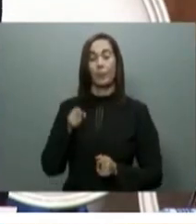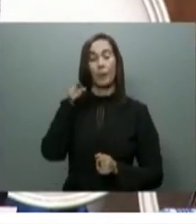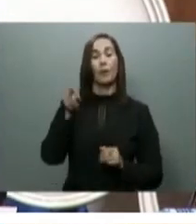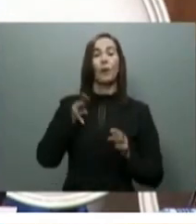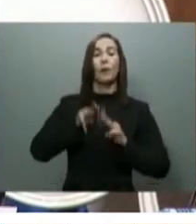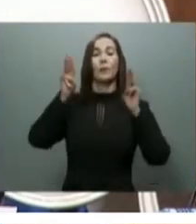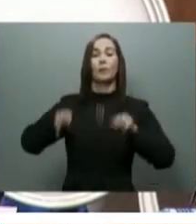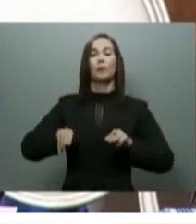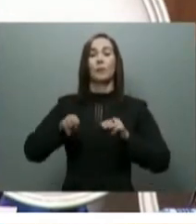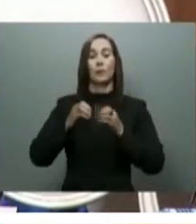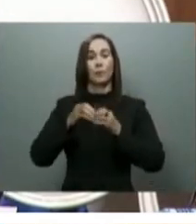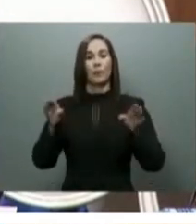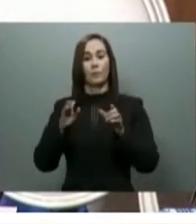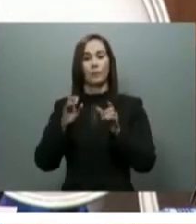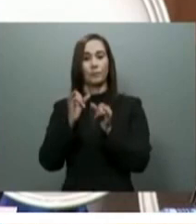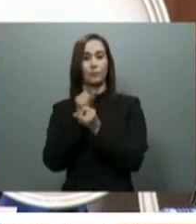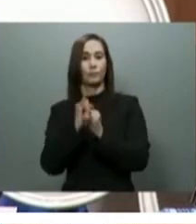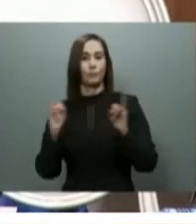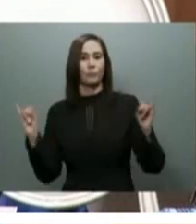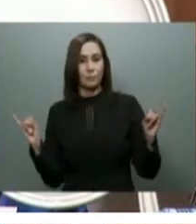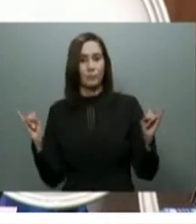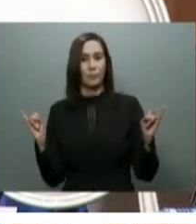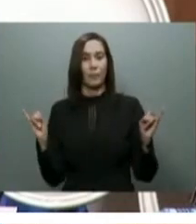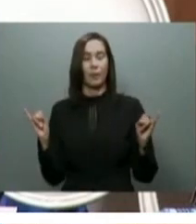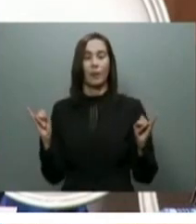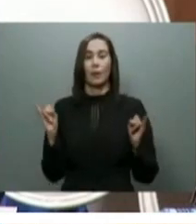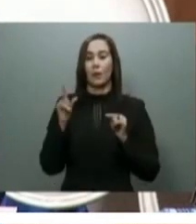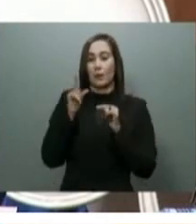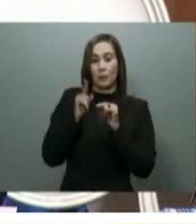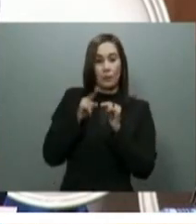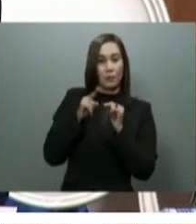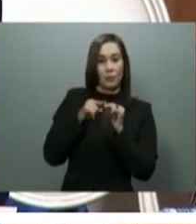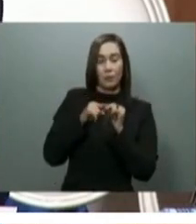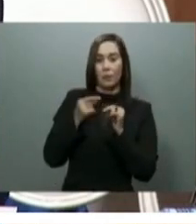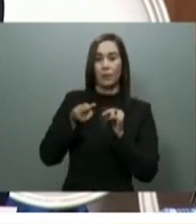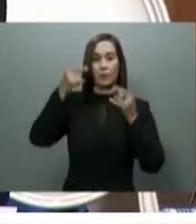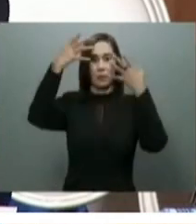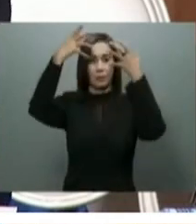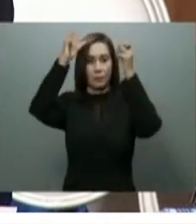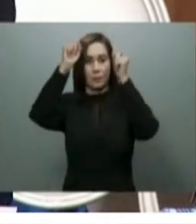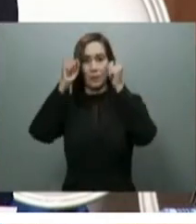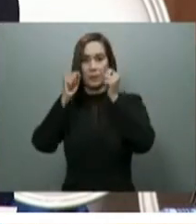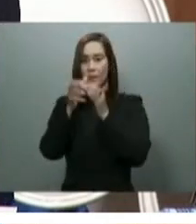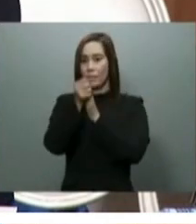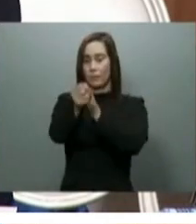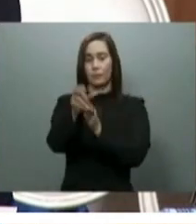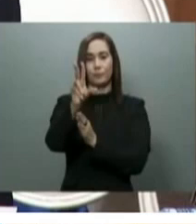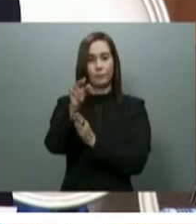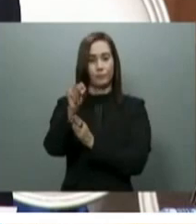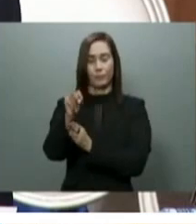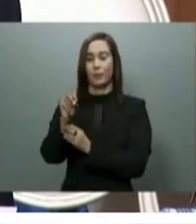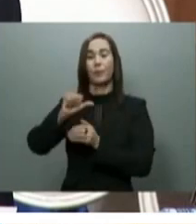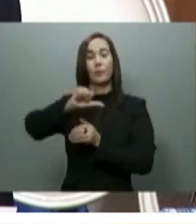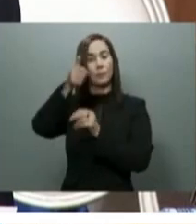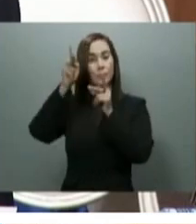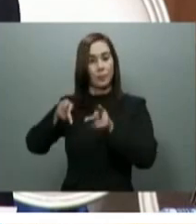Magistratura, excluyendo del mismo al Procurador General de la República. La reorganización del